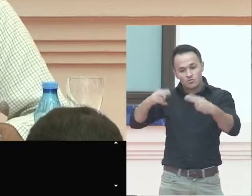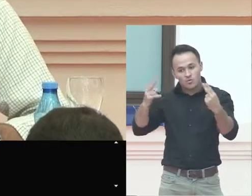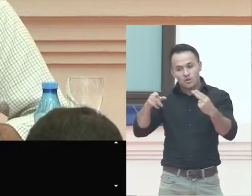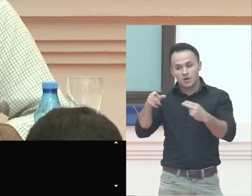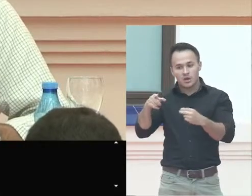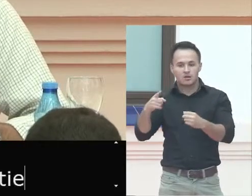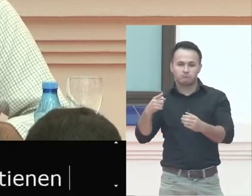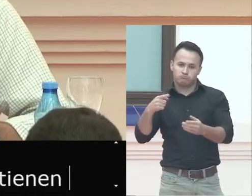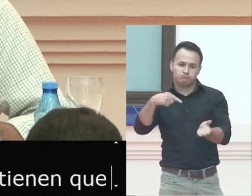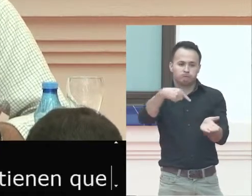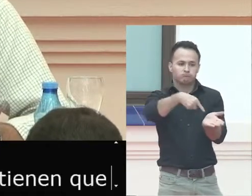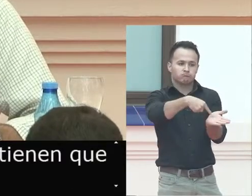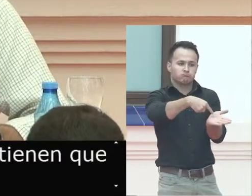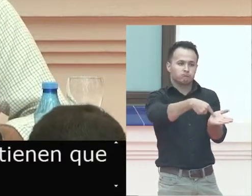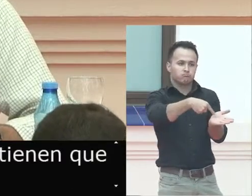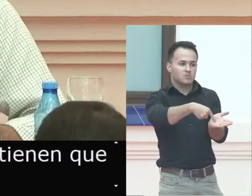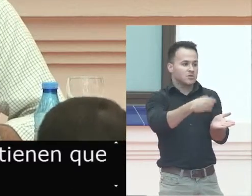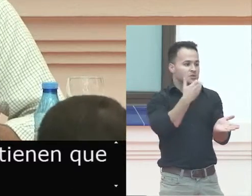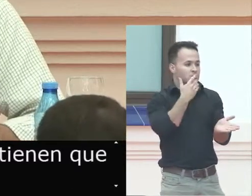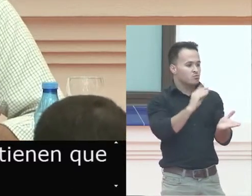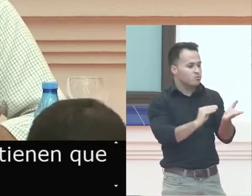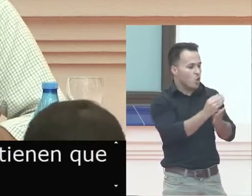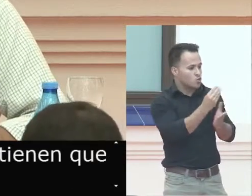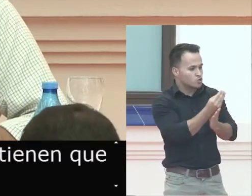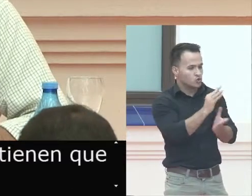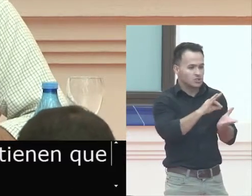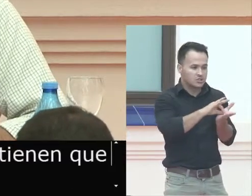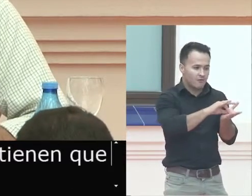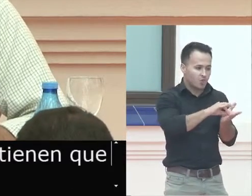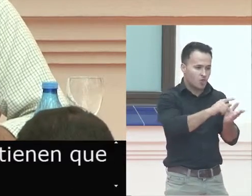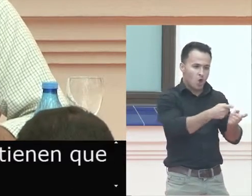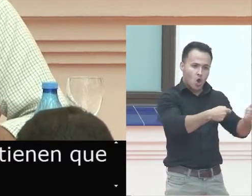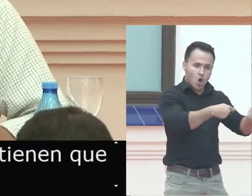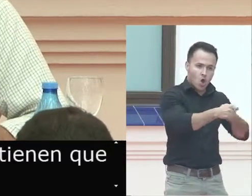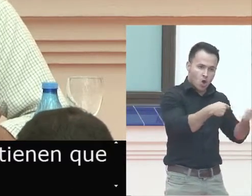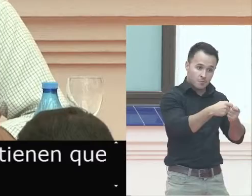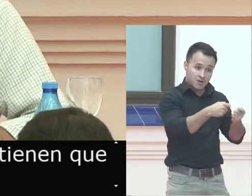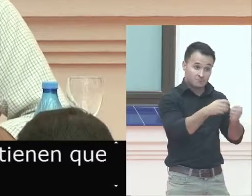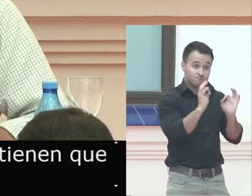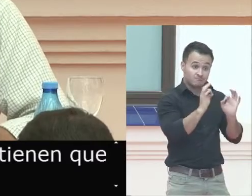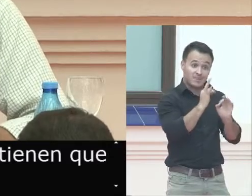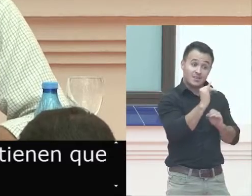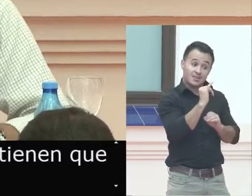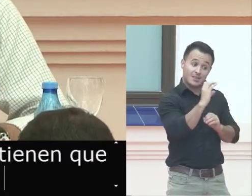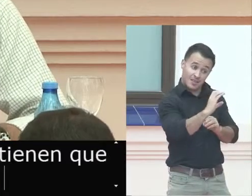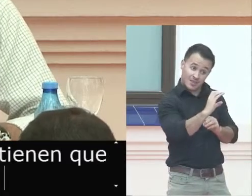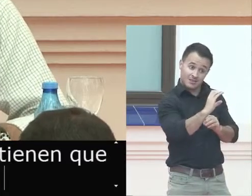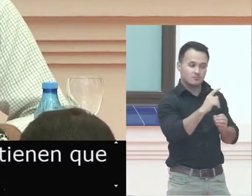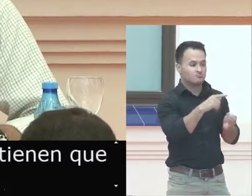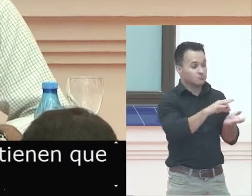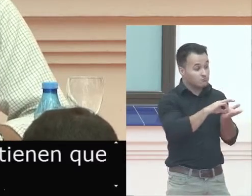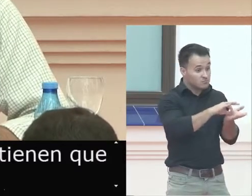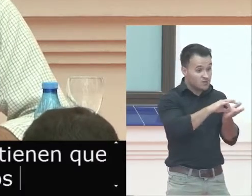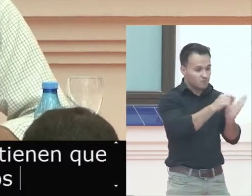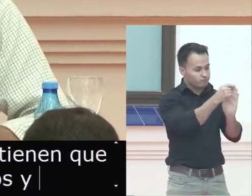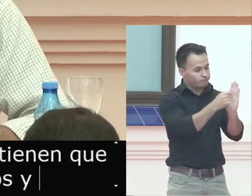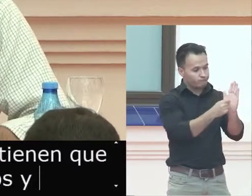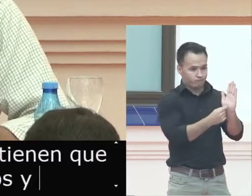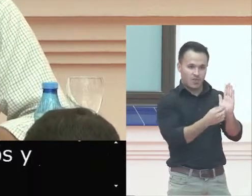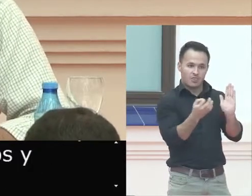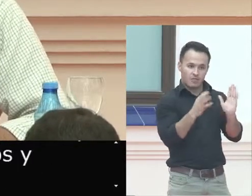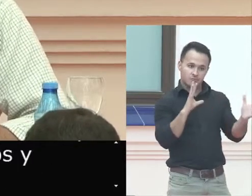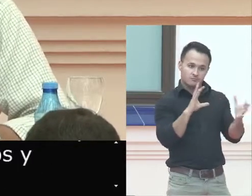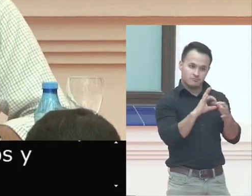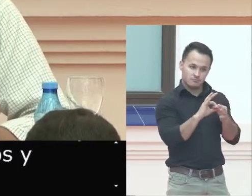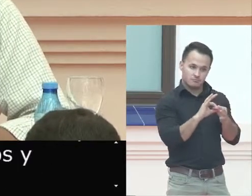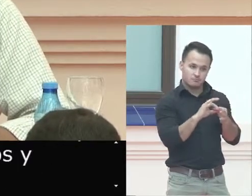exigir cuando van a comprar productos y servicios TIC que sean accesibles. Y por lo tanto la norma tiene que tener un carácter muy